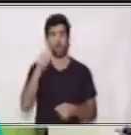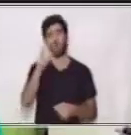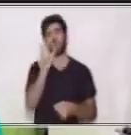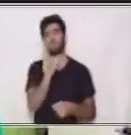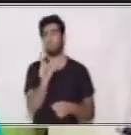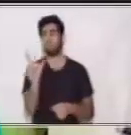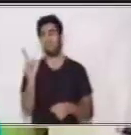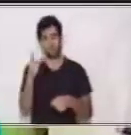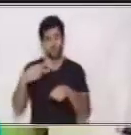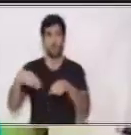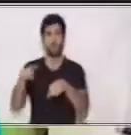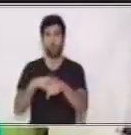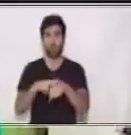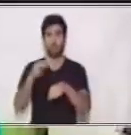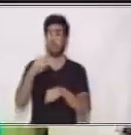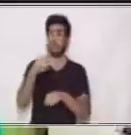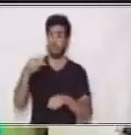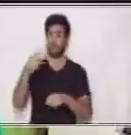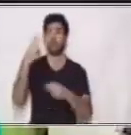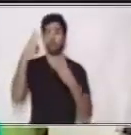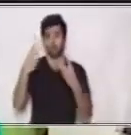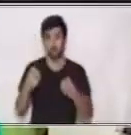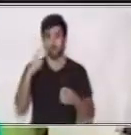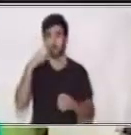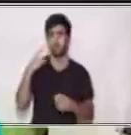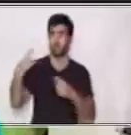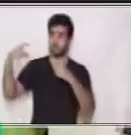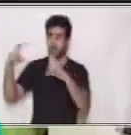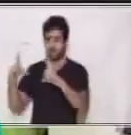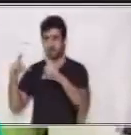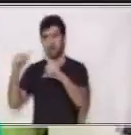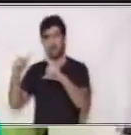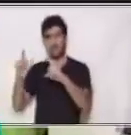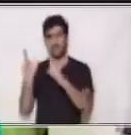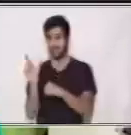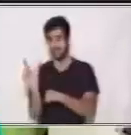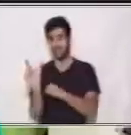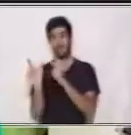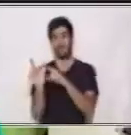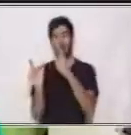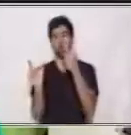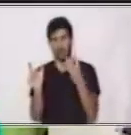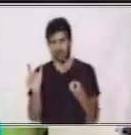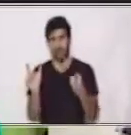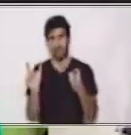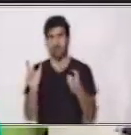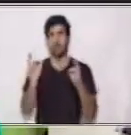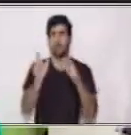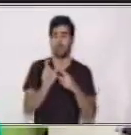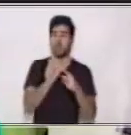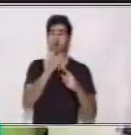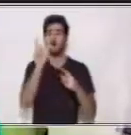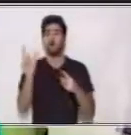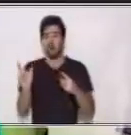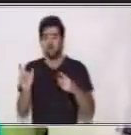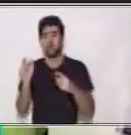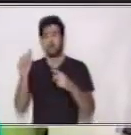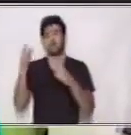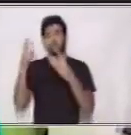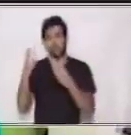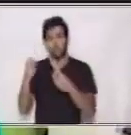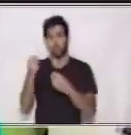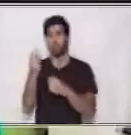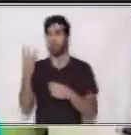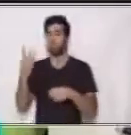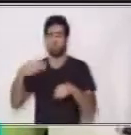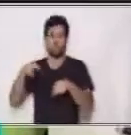Después de la igualdad, nosotros tenemos otro binomio cuadrado perfecto, Otra expresión, algebraica y un